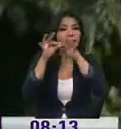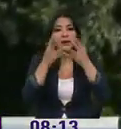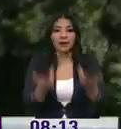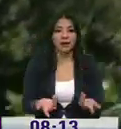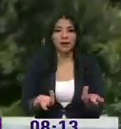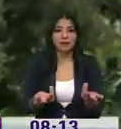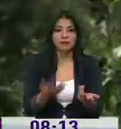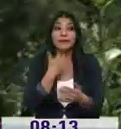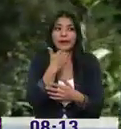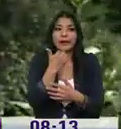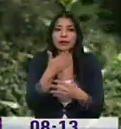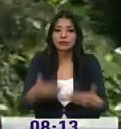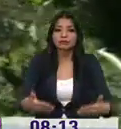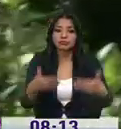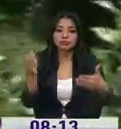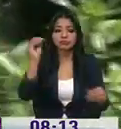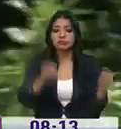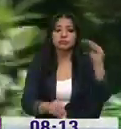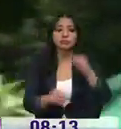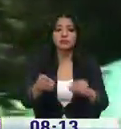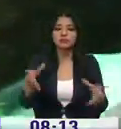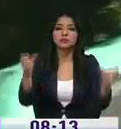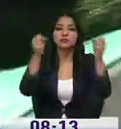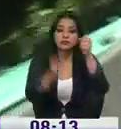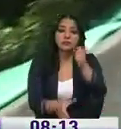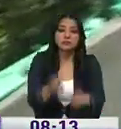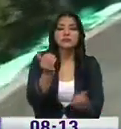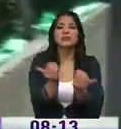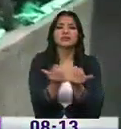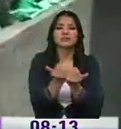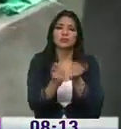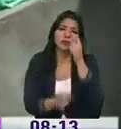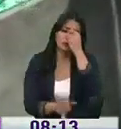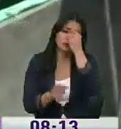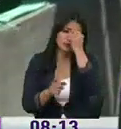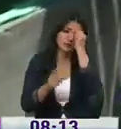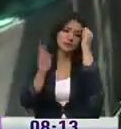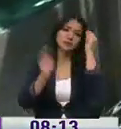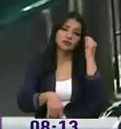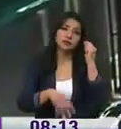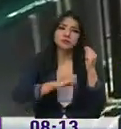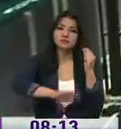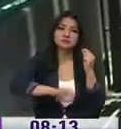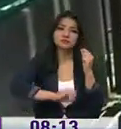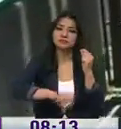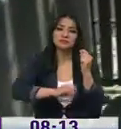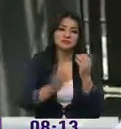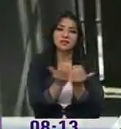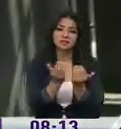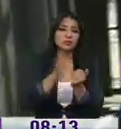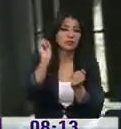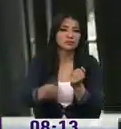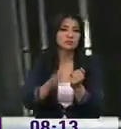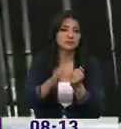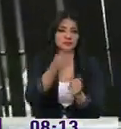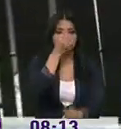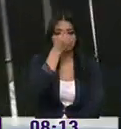poder poner un basurero o lo que sea, porque si no, todita la gente viene y le tomaron como basurero común y corriente para